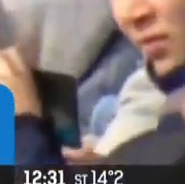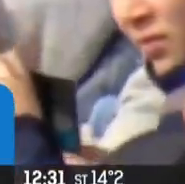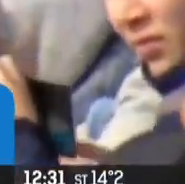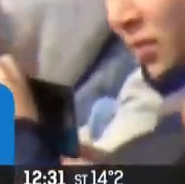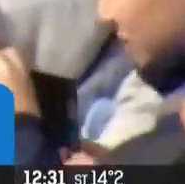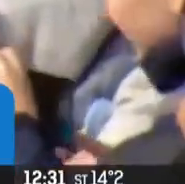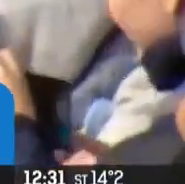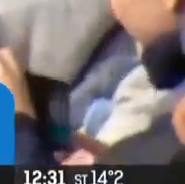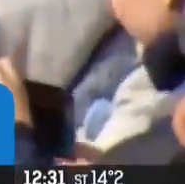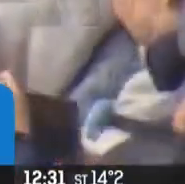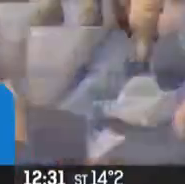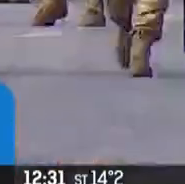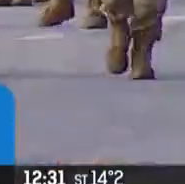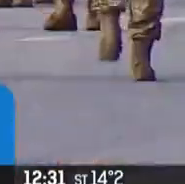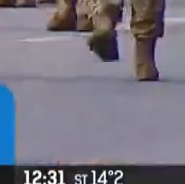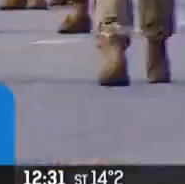i